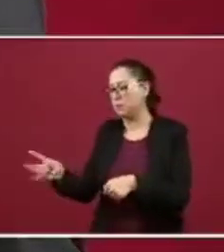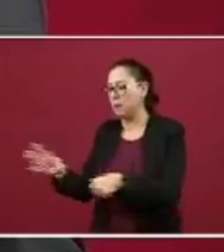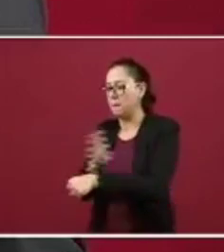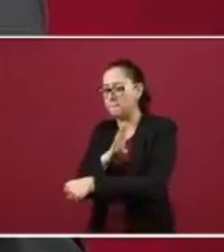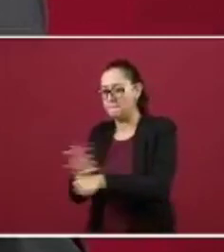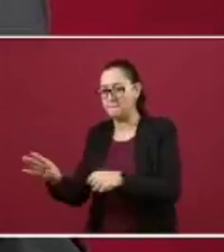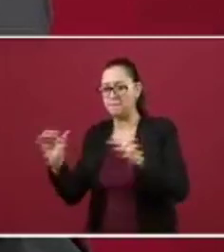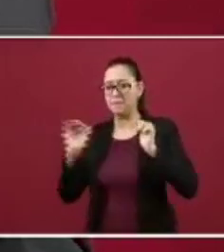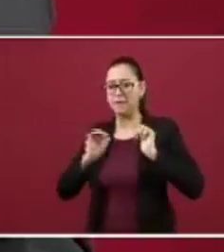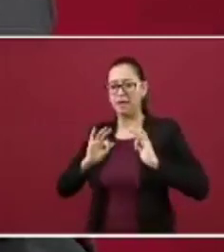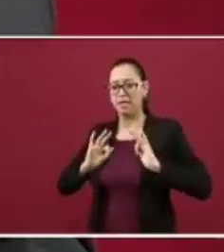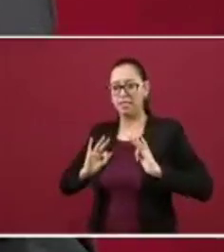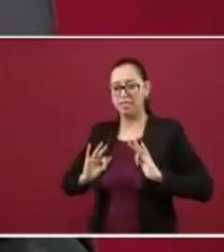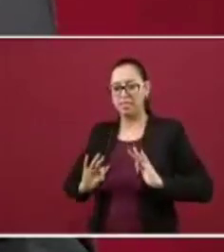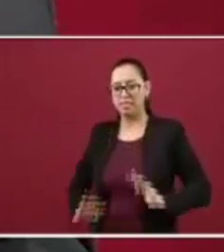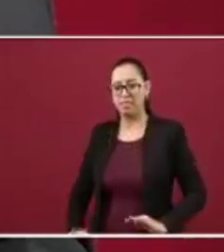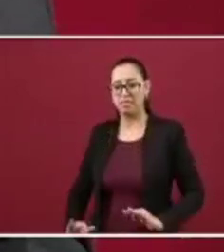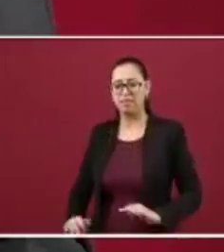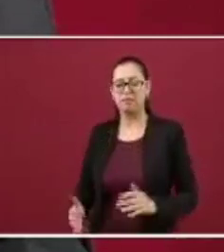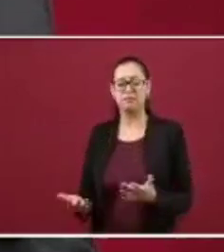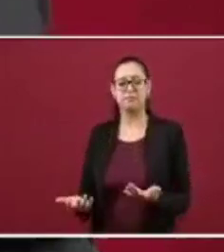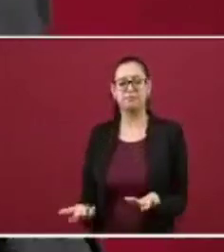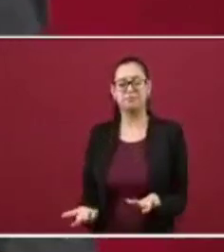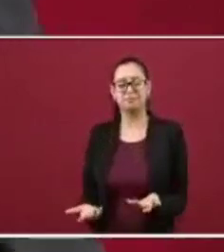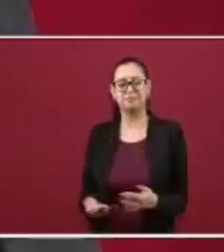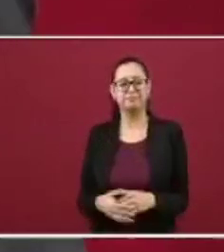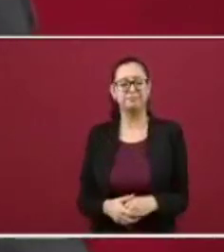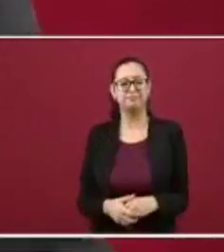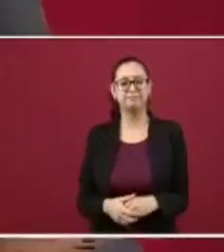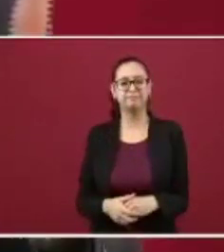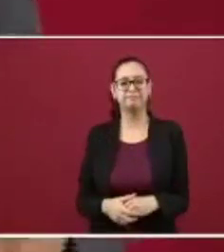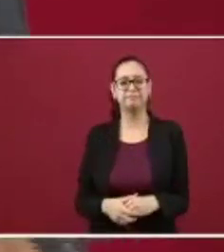Vamos, les comentaba yo, a